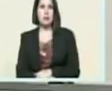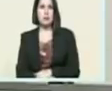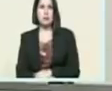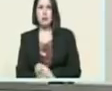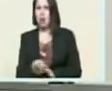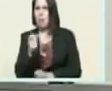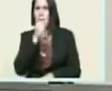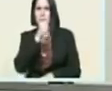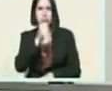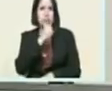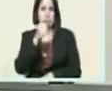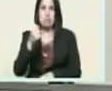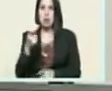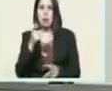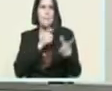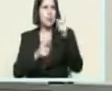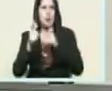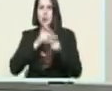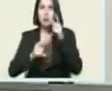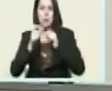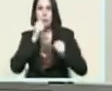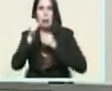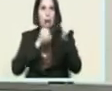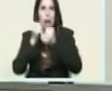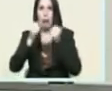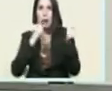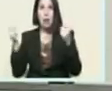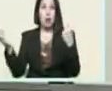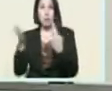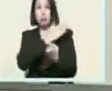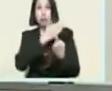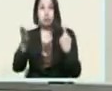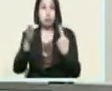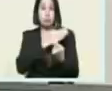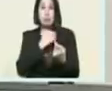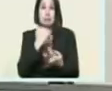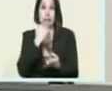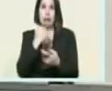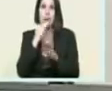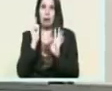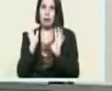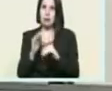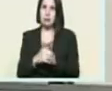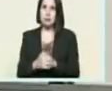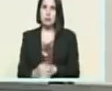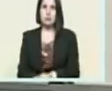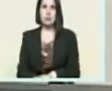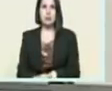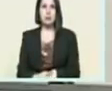Eso no fue una entrevista, eso fue un interrogatorio y le faltó fue dame cachetadas, pégame.